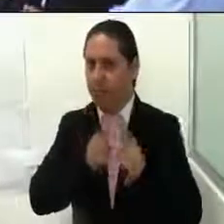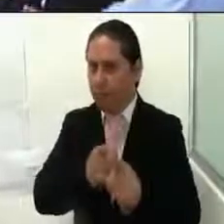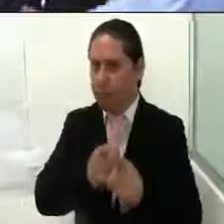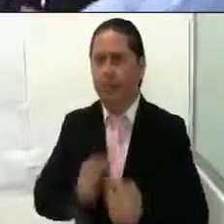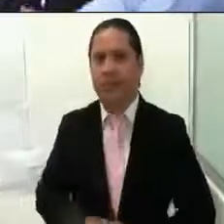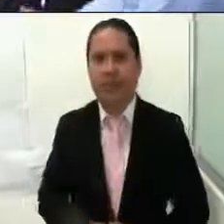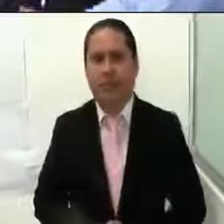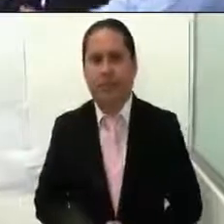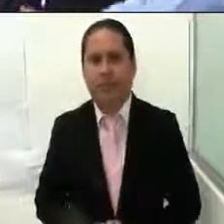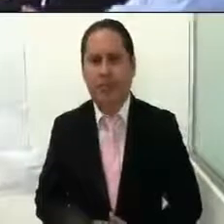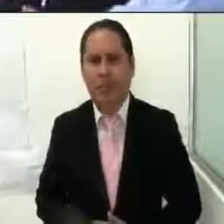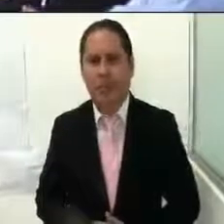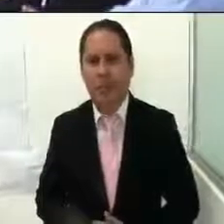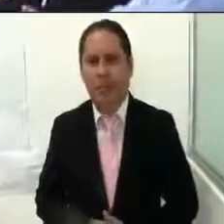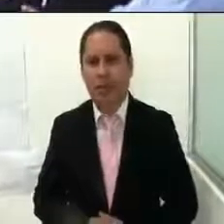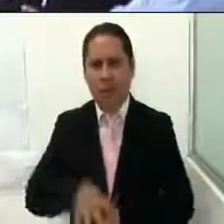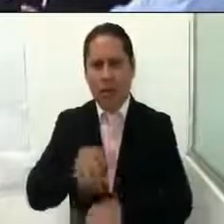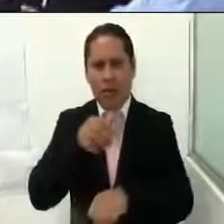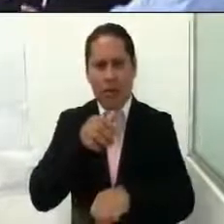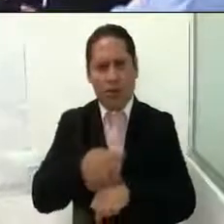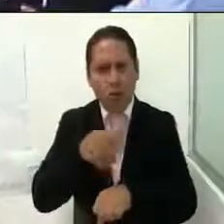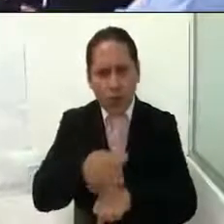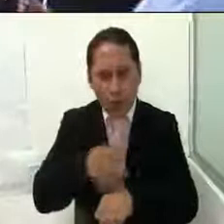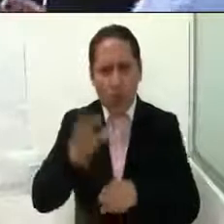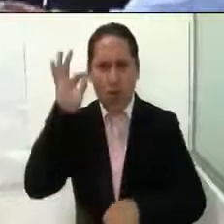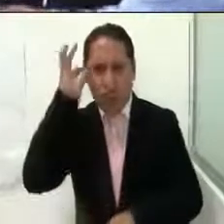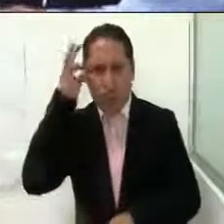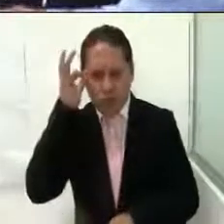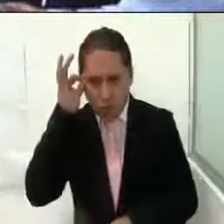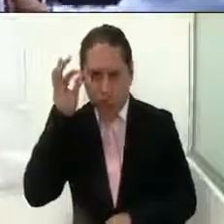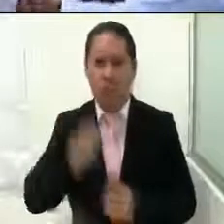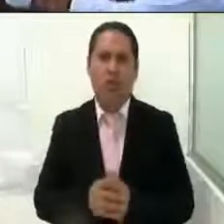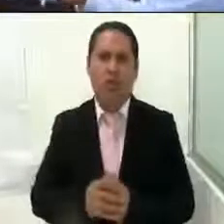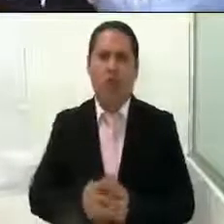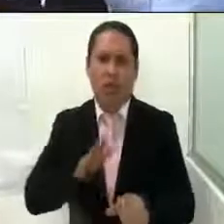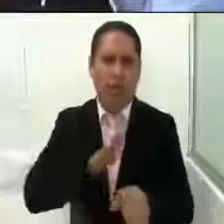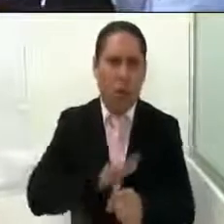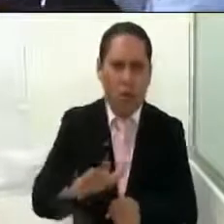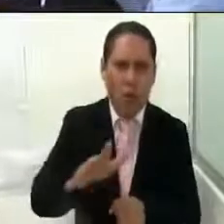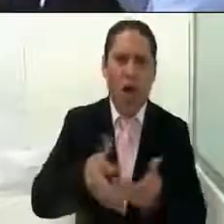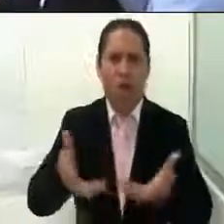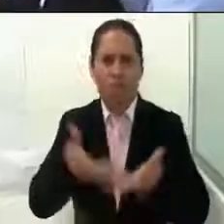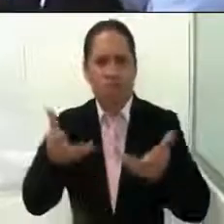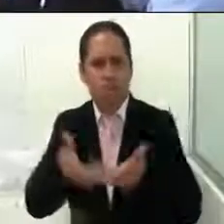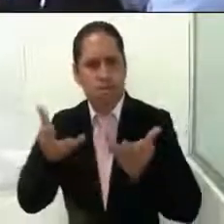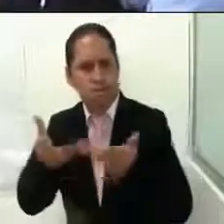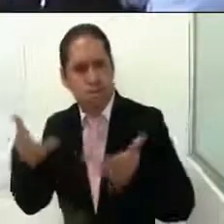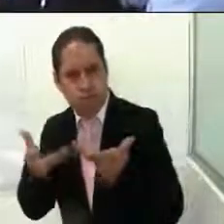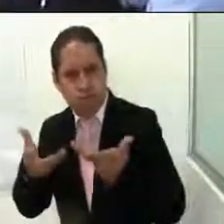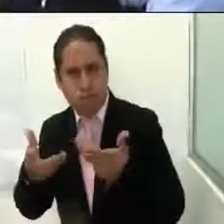respecto al número de servicios que el registro público de la propiedad y del comercio